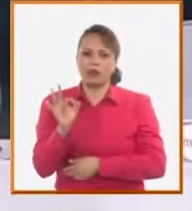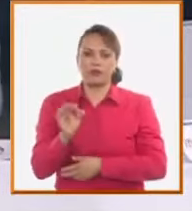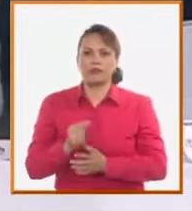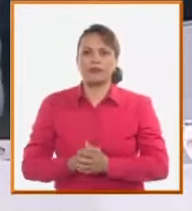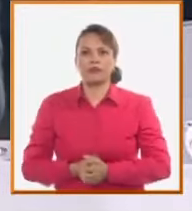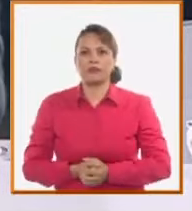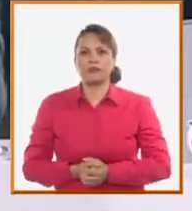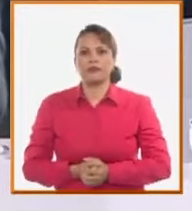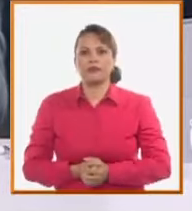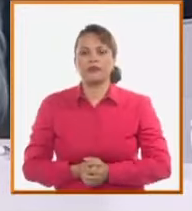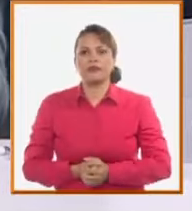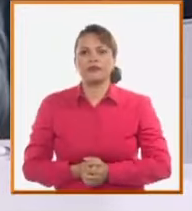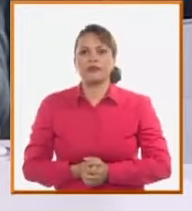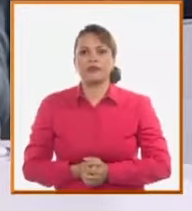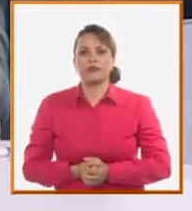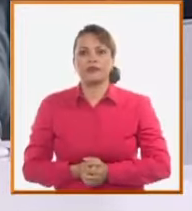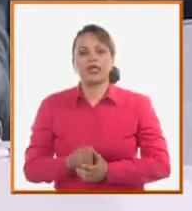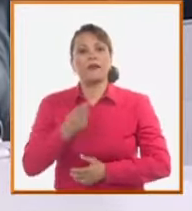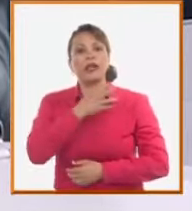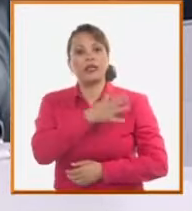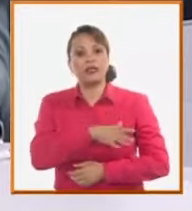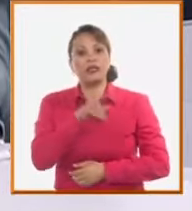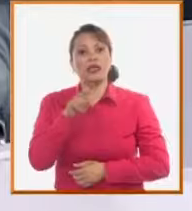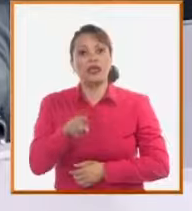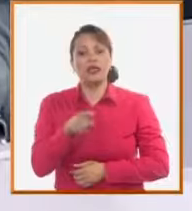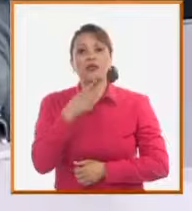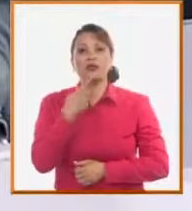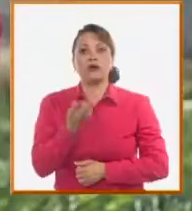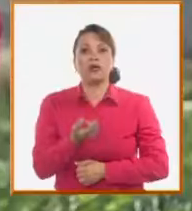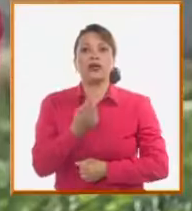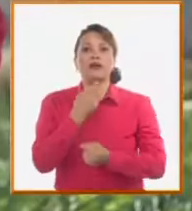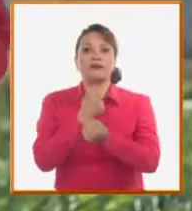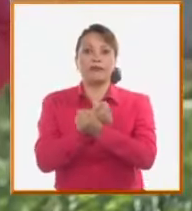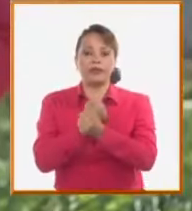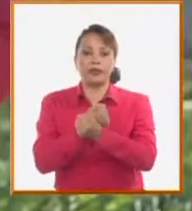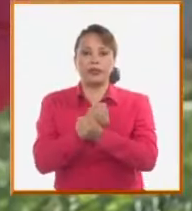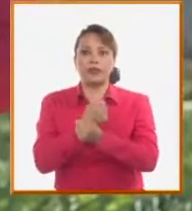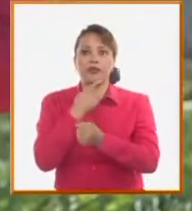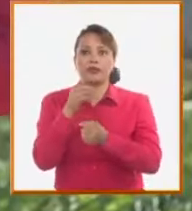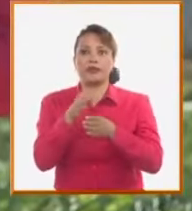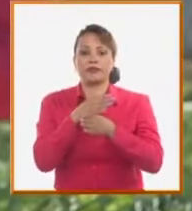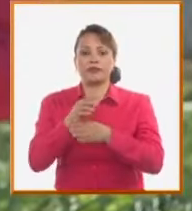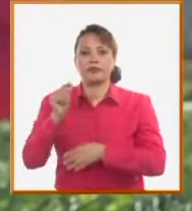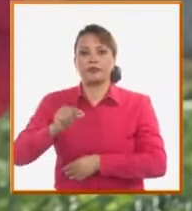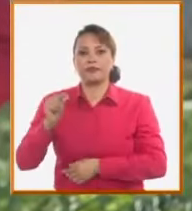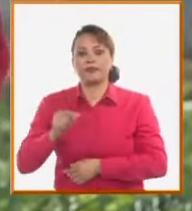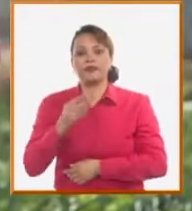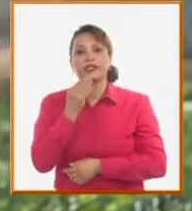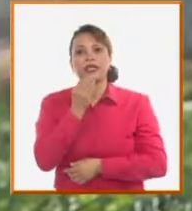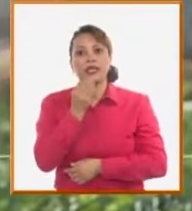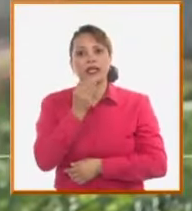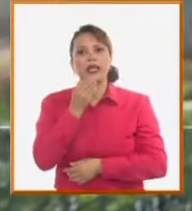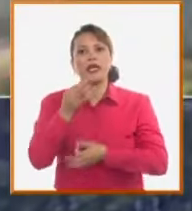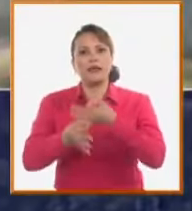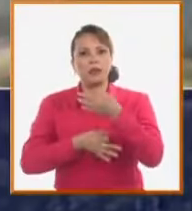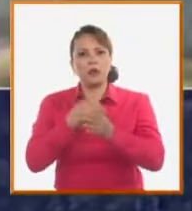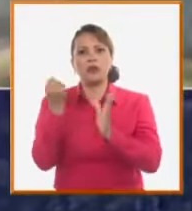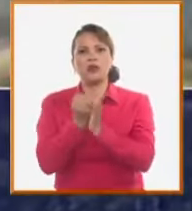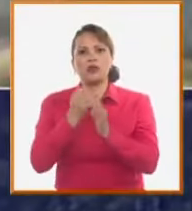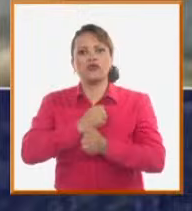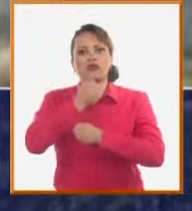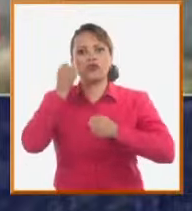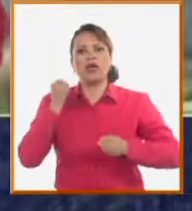palestina advierte de que esta matanza pone en riesgo las negociaciones para un alto el fuego. El ejército israelí ha confirmado que sus soldados dispararon contra